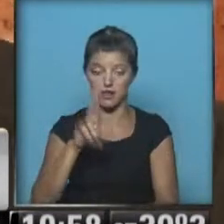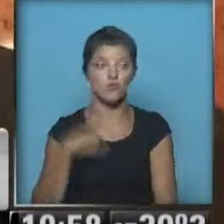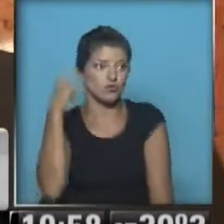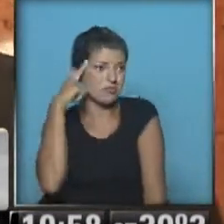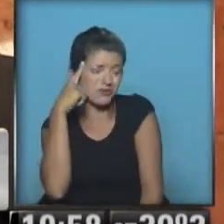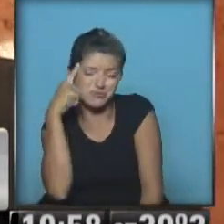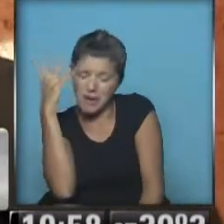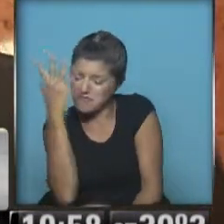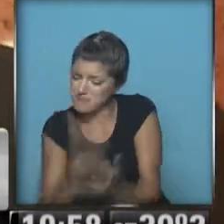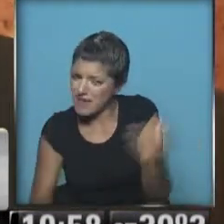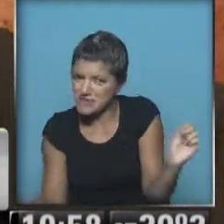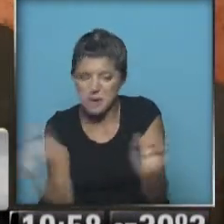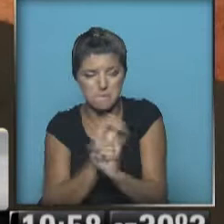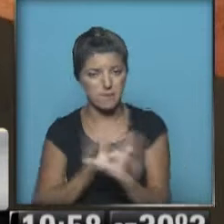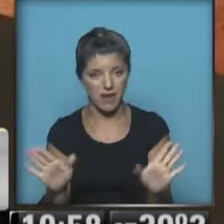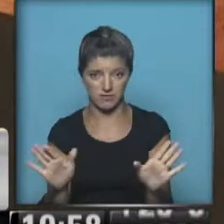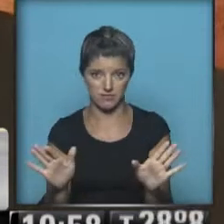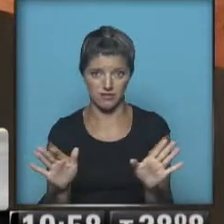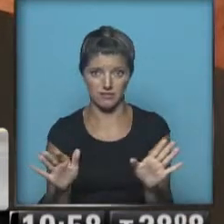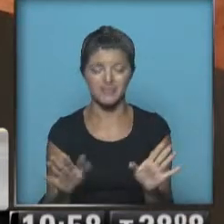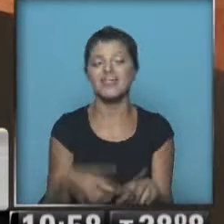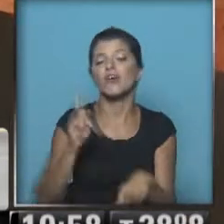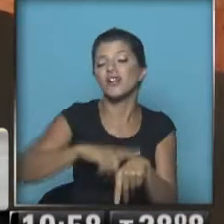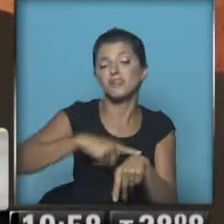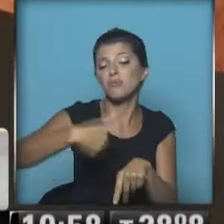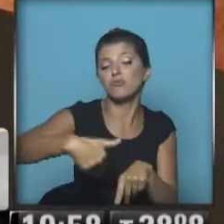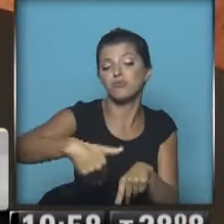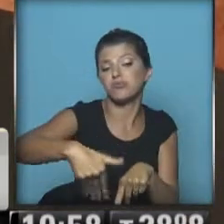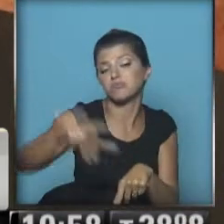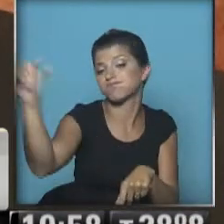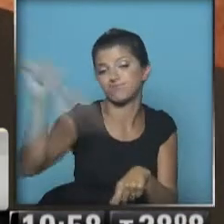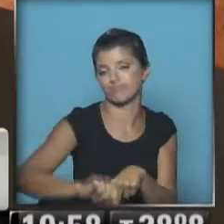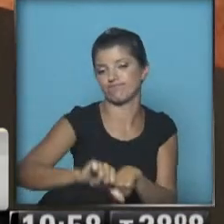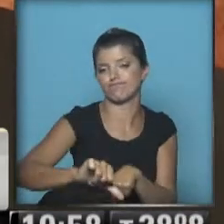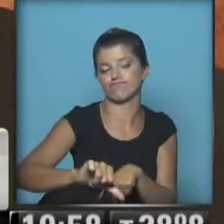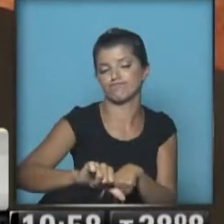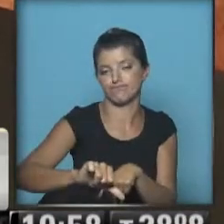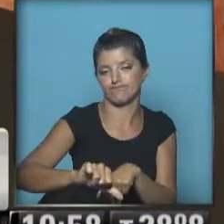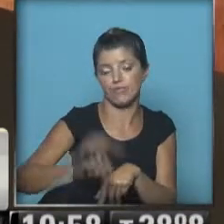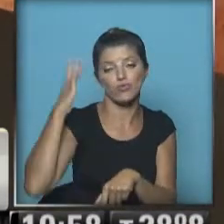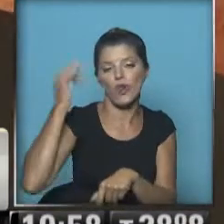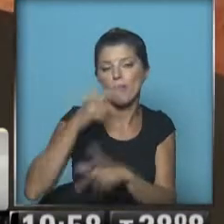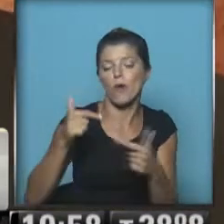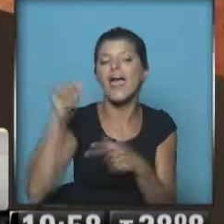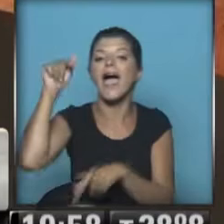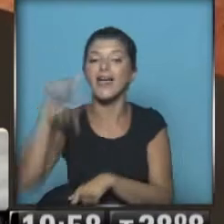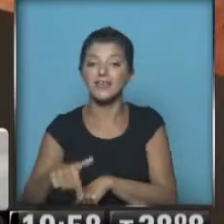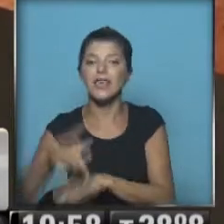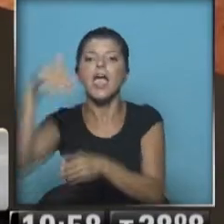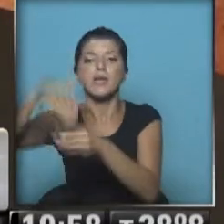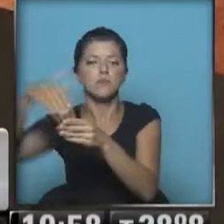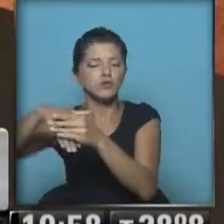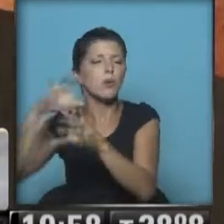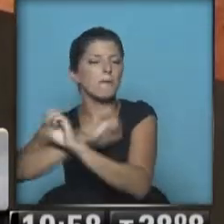que no tiene sustento en el tiempo, no tiene sustento ideológico. Ahí se ganaron en votos por error de